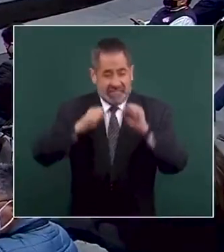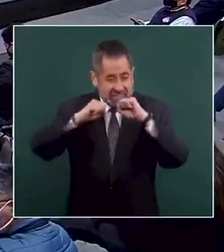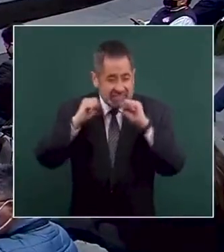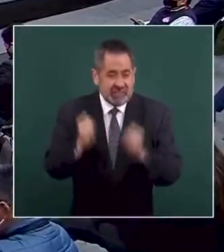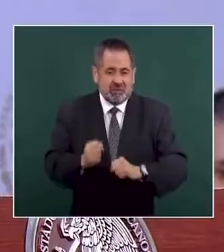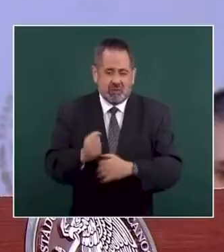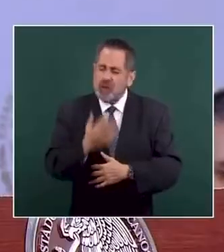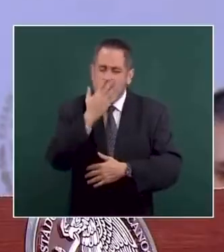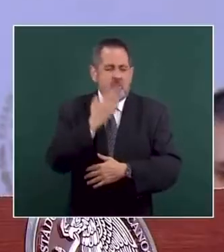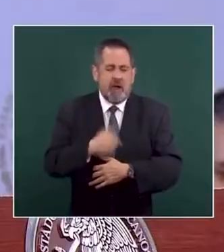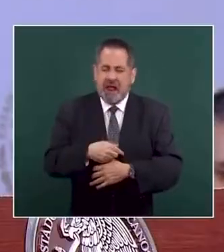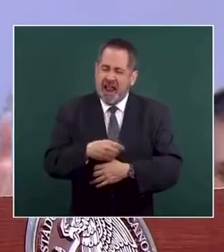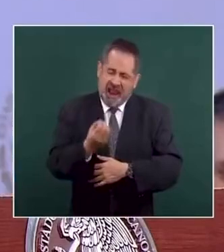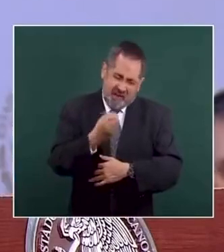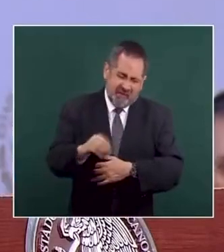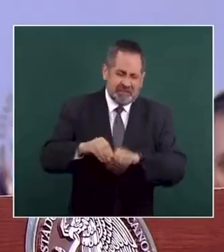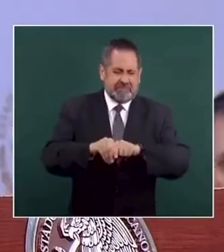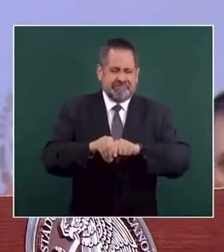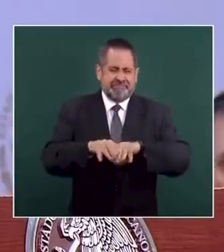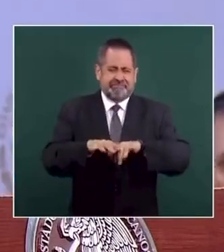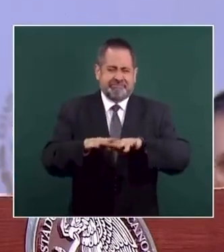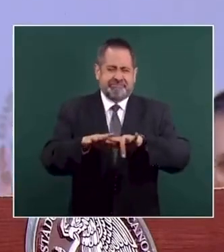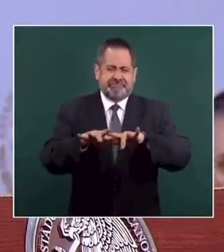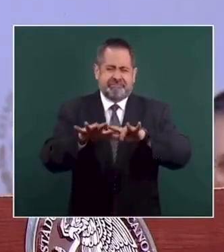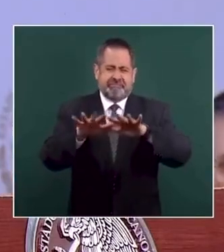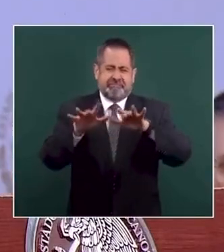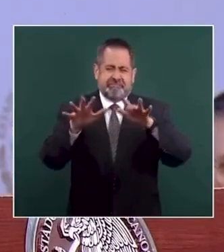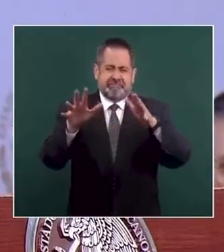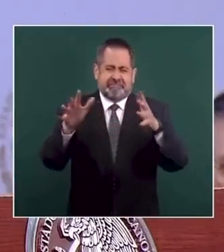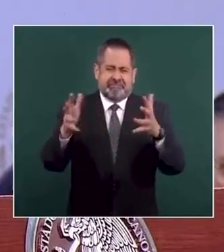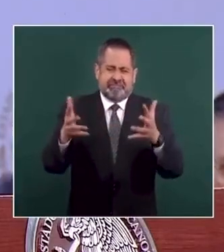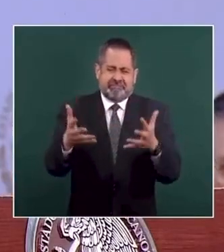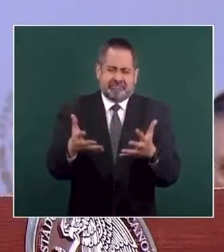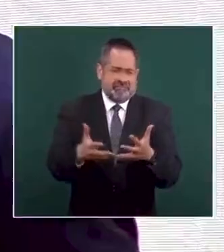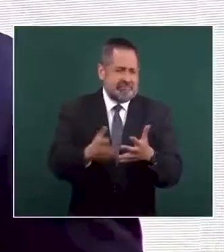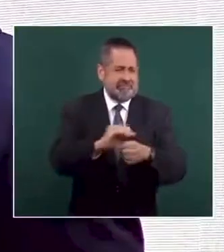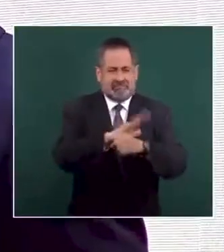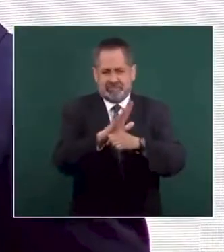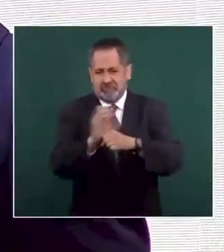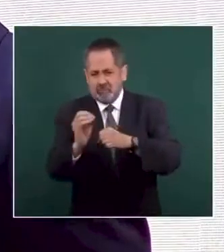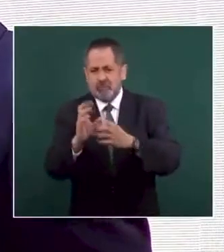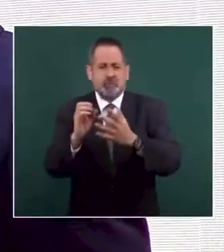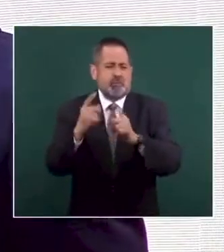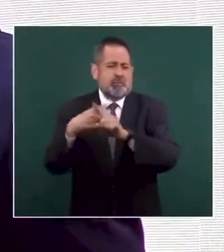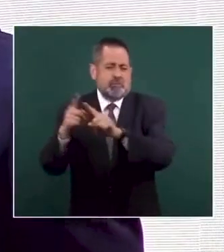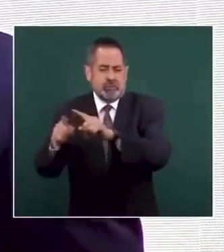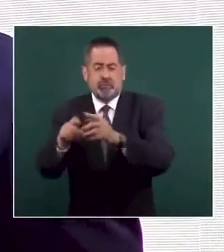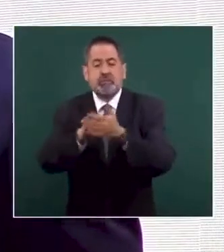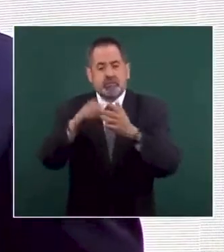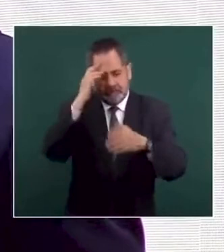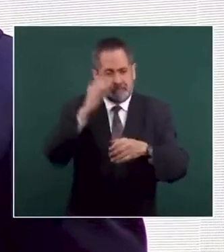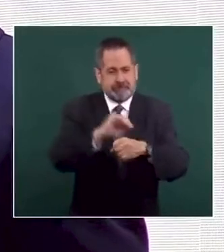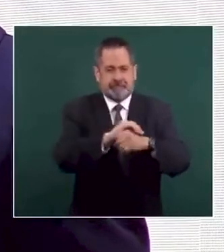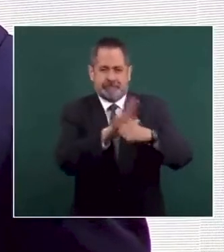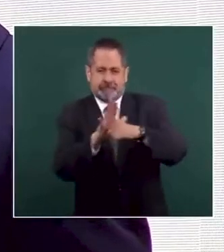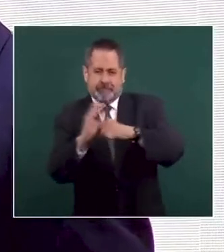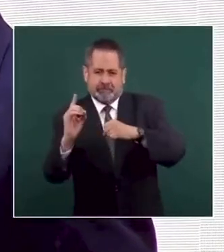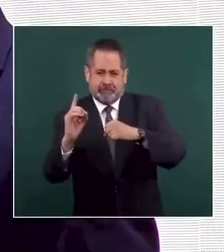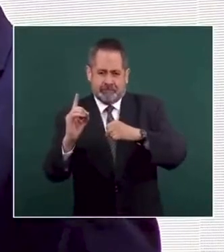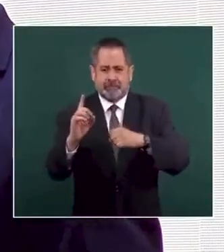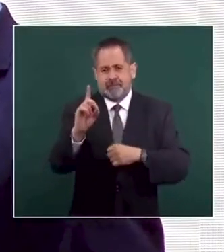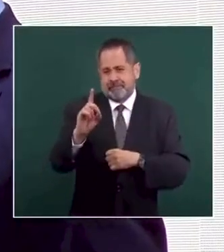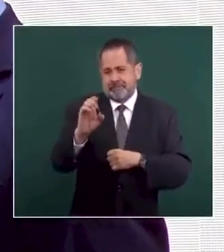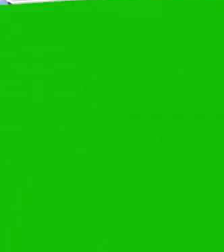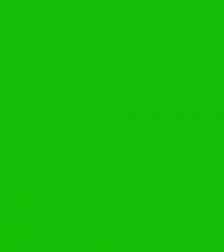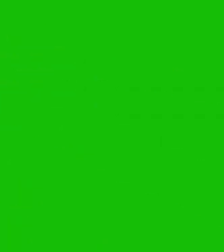van a detener la propagación de esta ni ninguna otra variante, como fue en el caso de Delta. Espero que todo el mundo